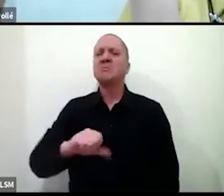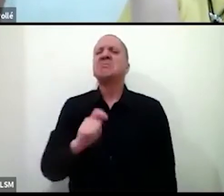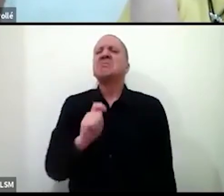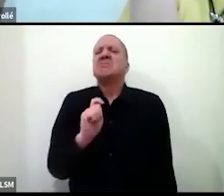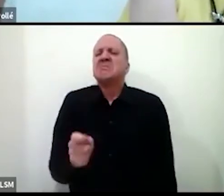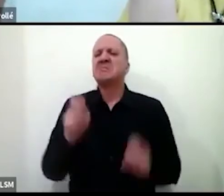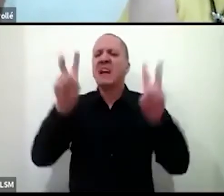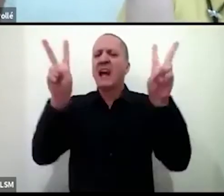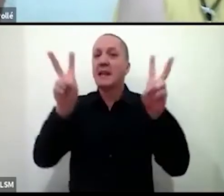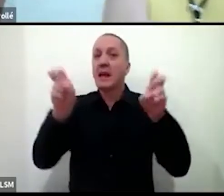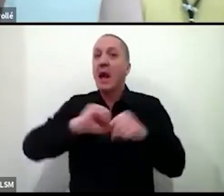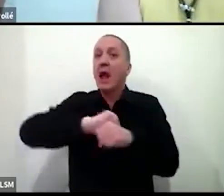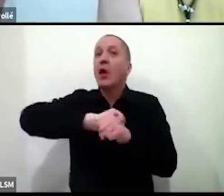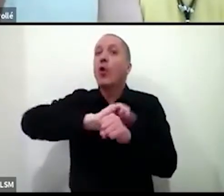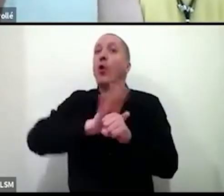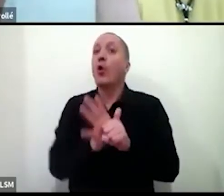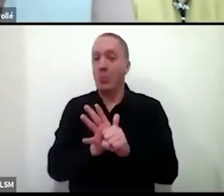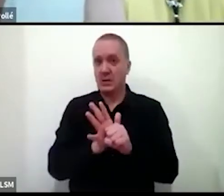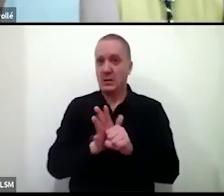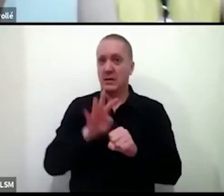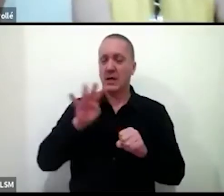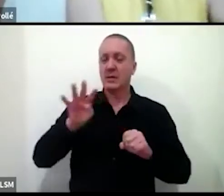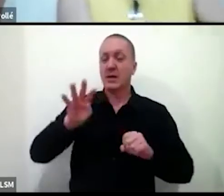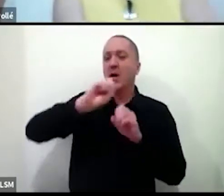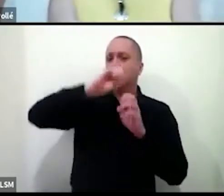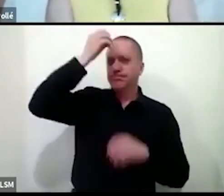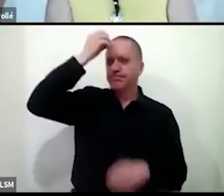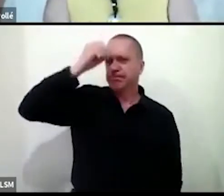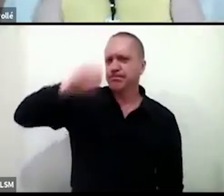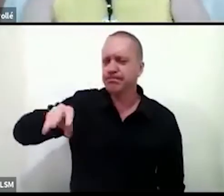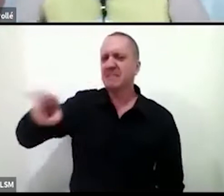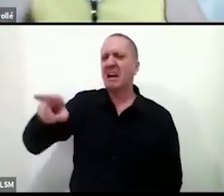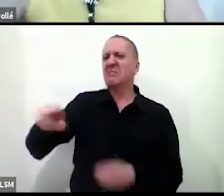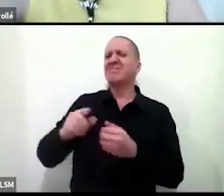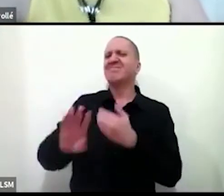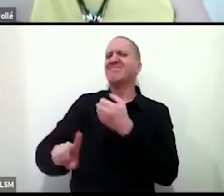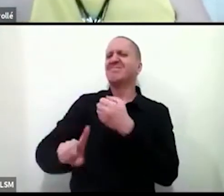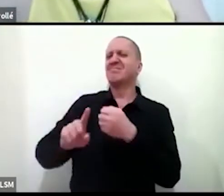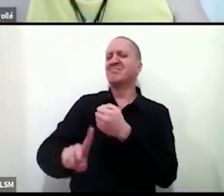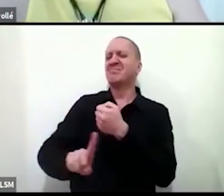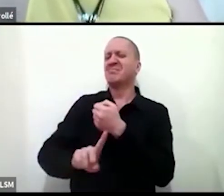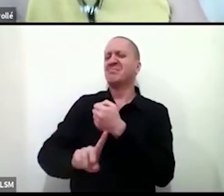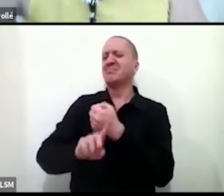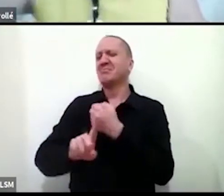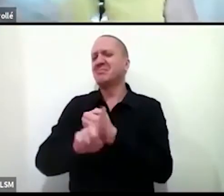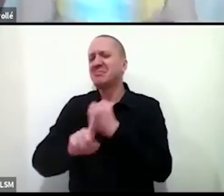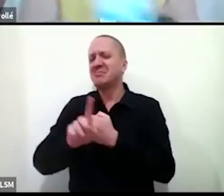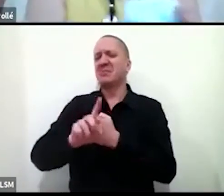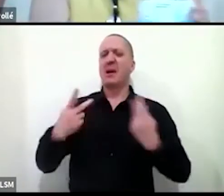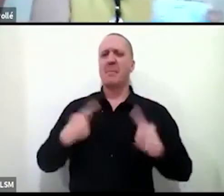en la población trans. Vamos a darle la palabra primeramente a Liam Whistler